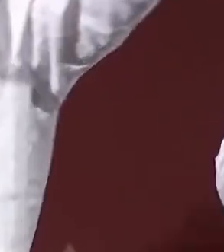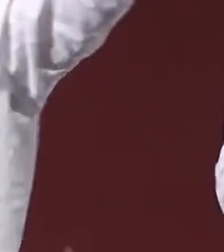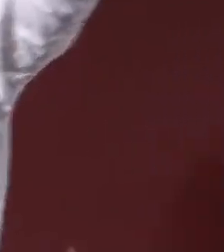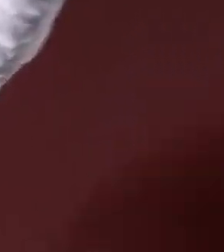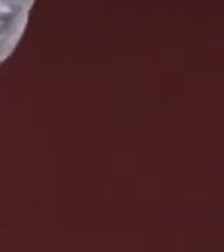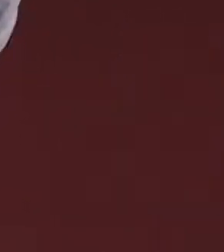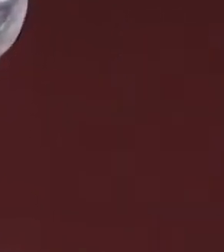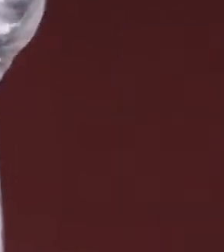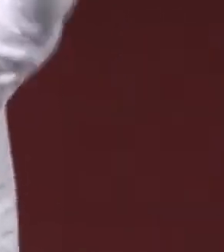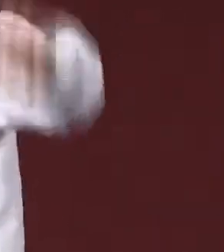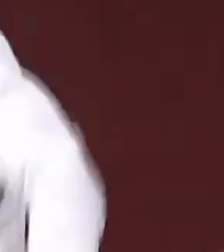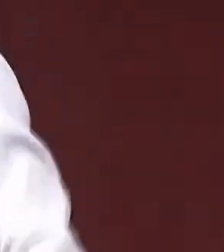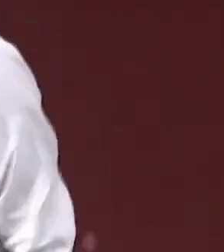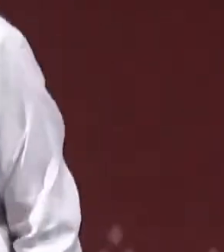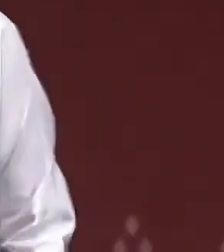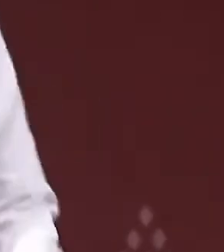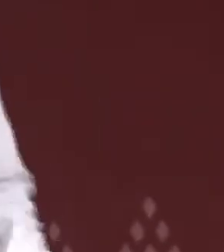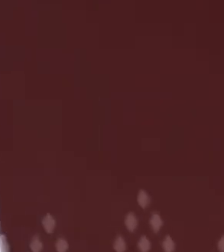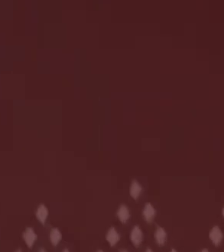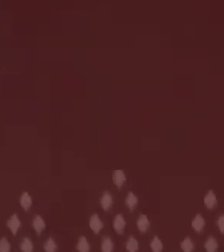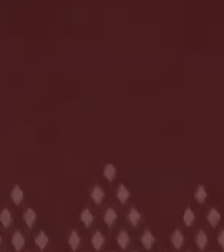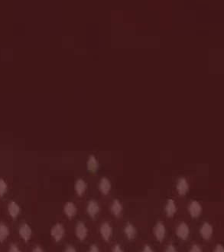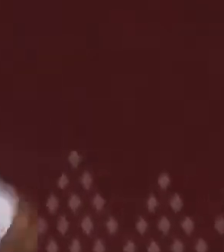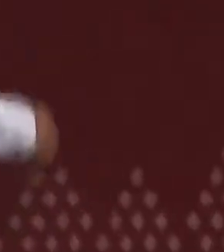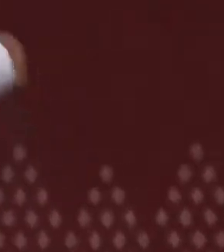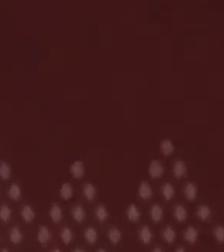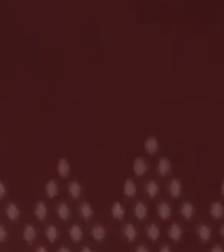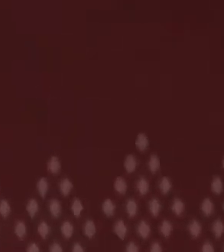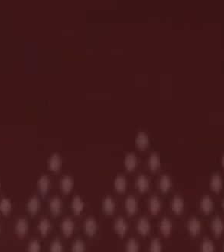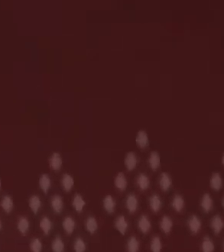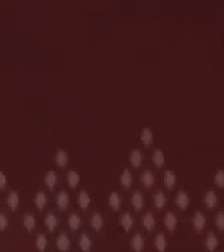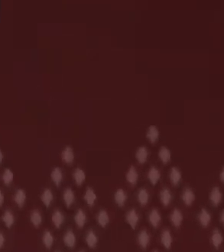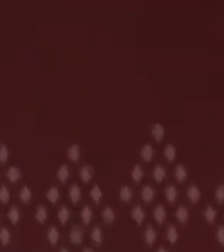mexicanos, licenciado Andrés Manuel López Obrador.